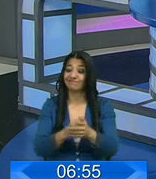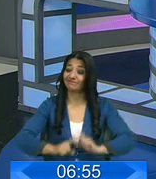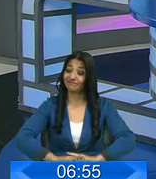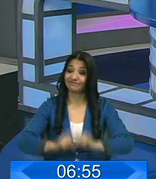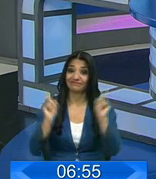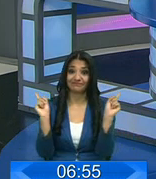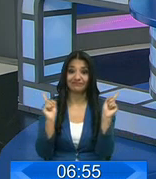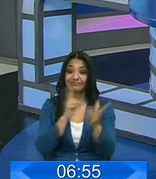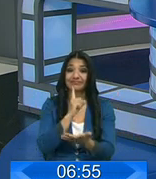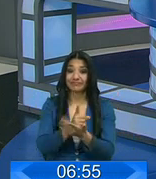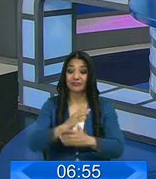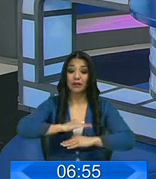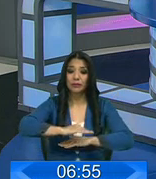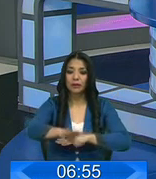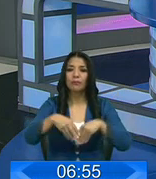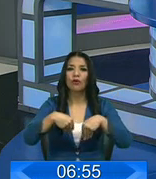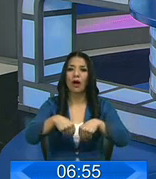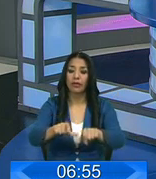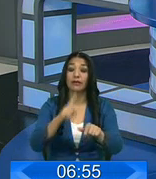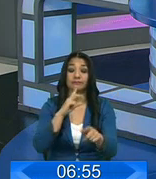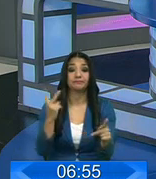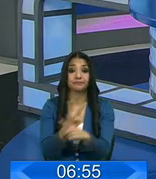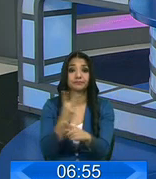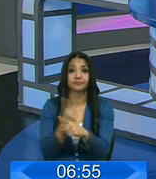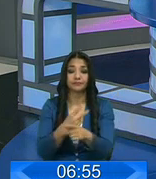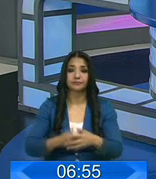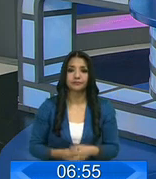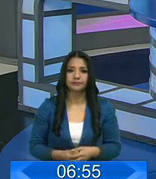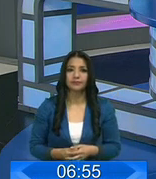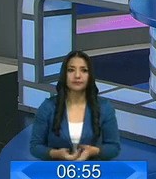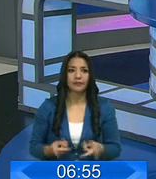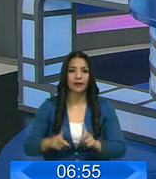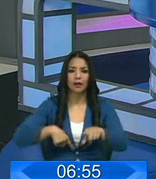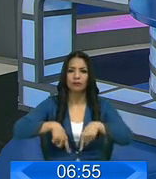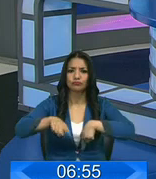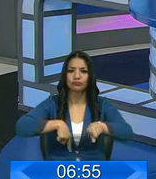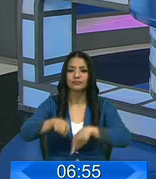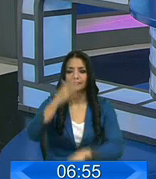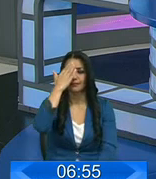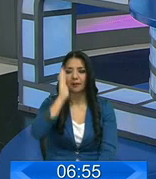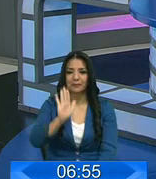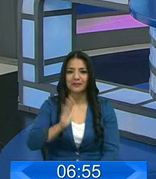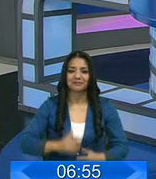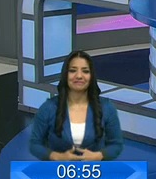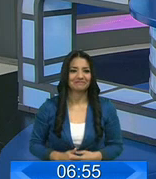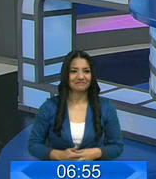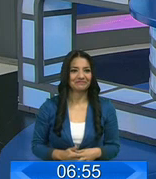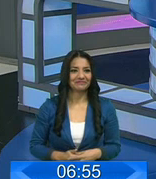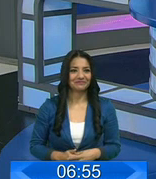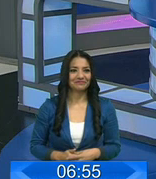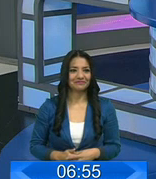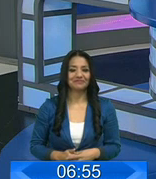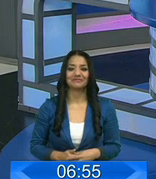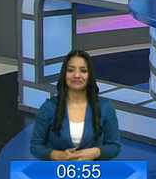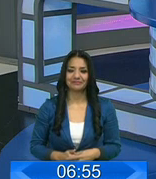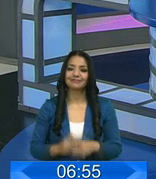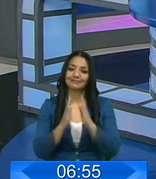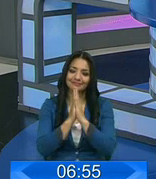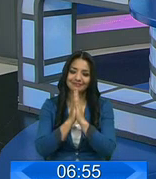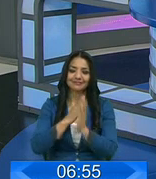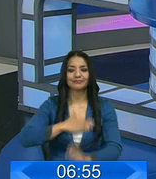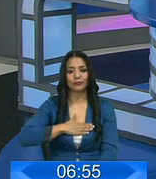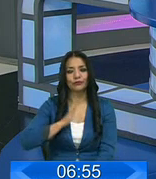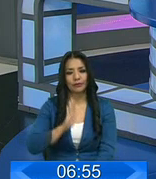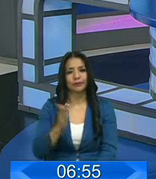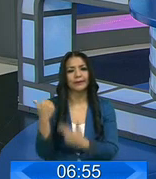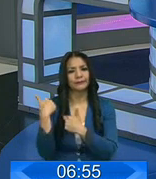cuando están las vías mojadas son muchos. Sobre todo las vías rápidas que conocemos, así que tenga la amabilidad de tener la conciencia